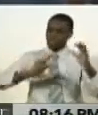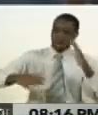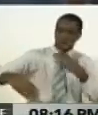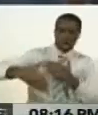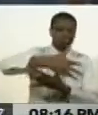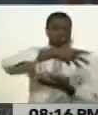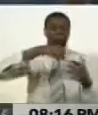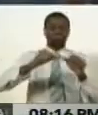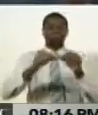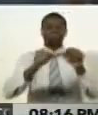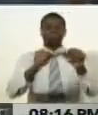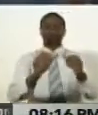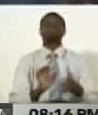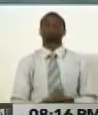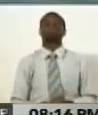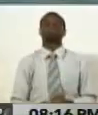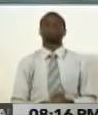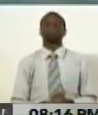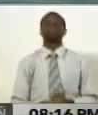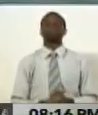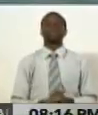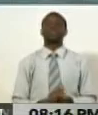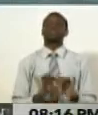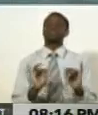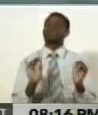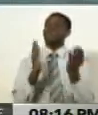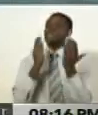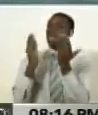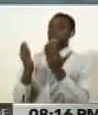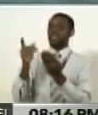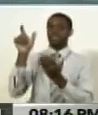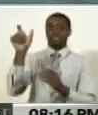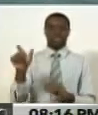Bueno, agradecemos a la gobernadora del estado Barinas, Zenaida Gallardo, quien da...